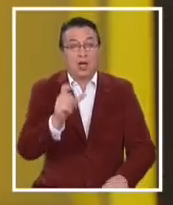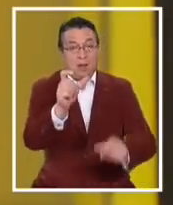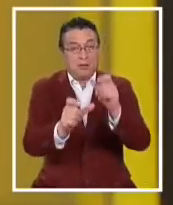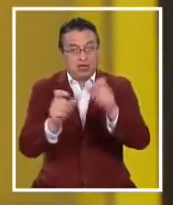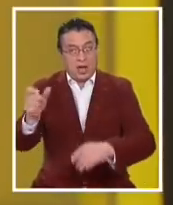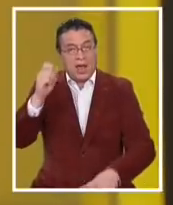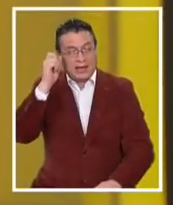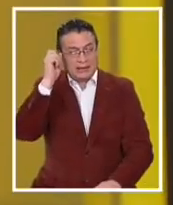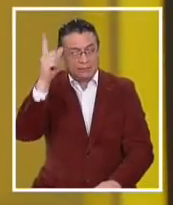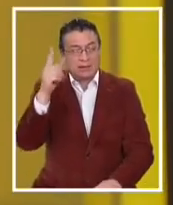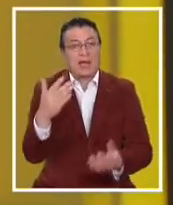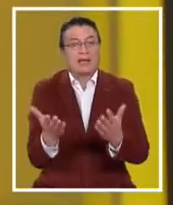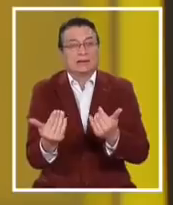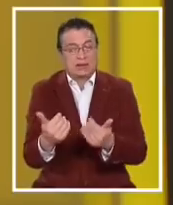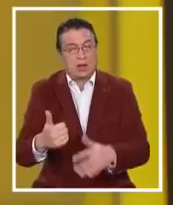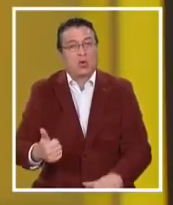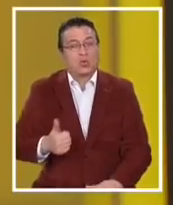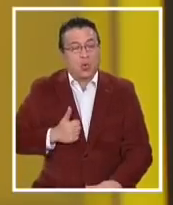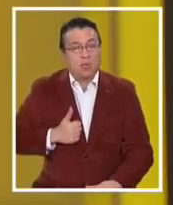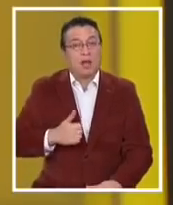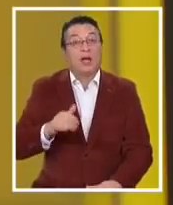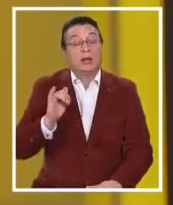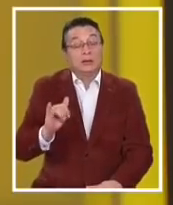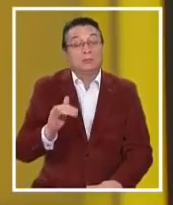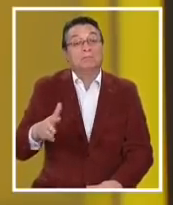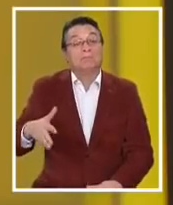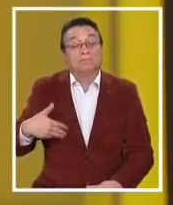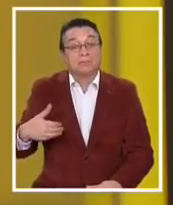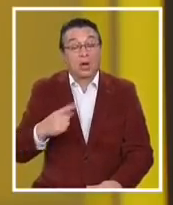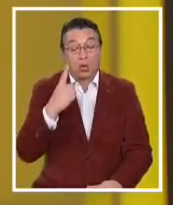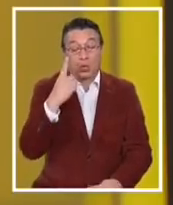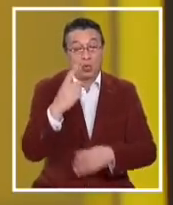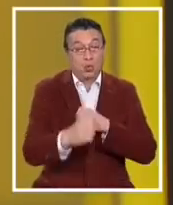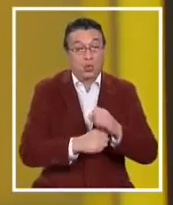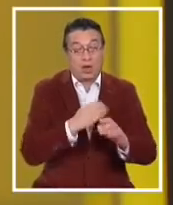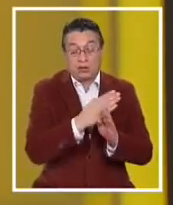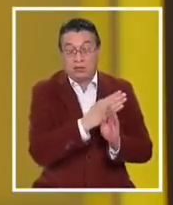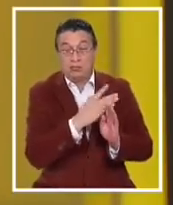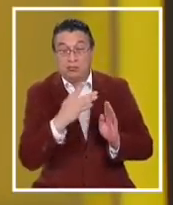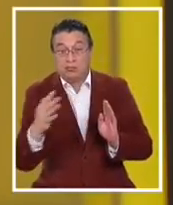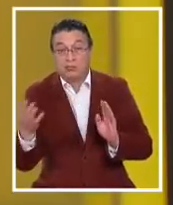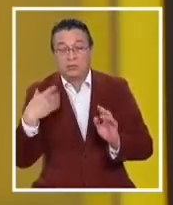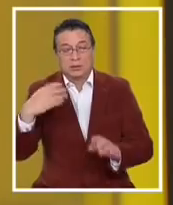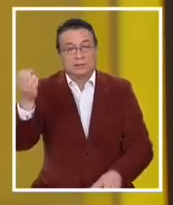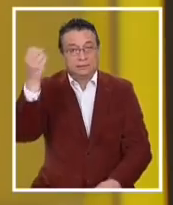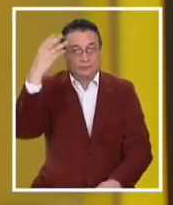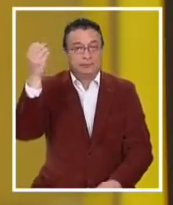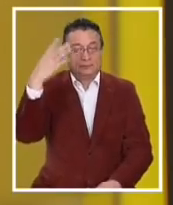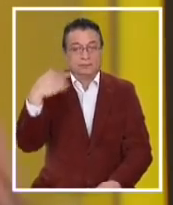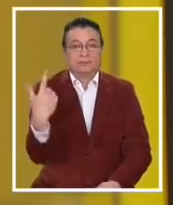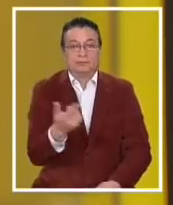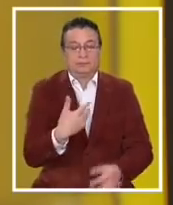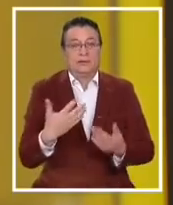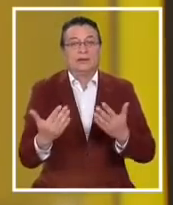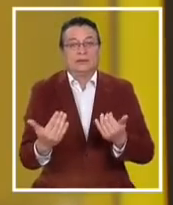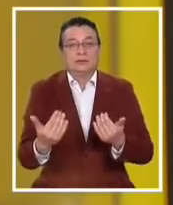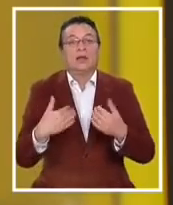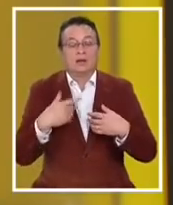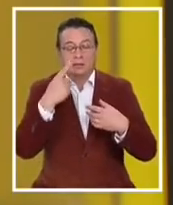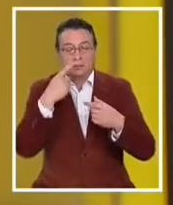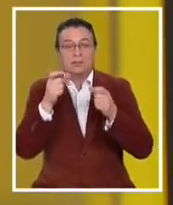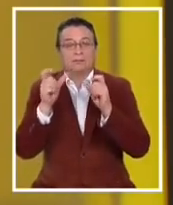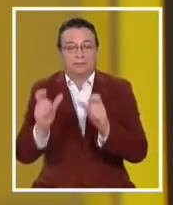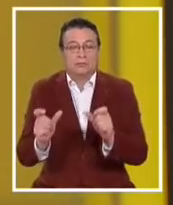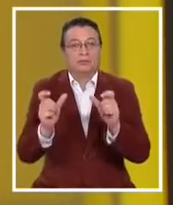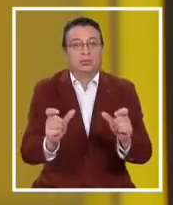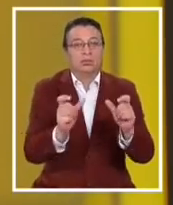comprende la necesidad de cumplirla y si, desgraciadamente, a lo largo de un año hemos aprendido que necesitamos que haya alguien que nos esté fiscalizando,